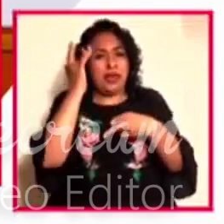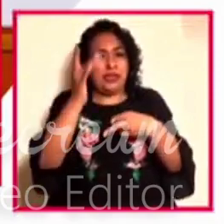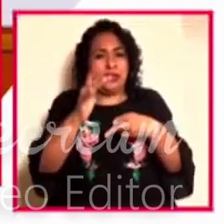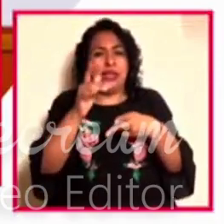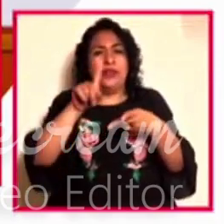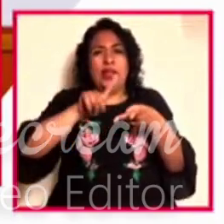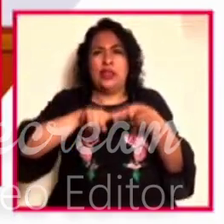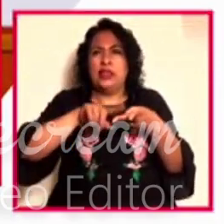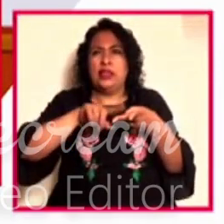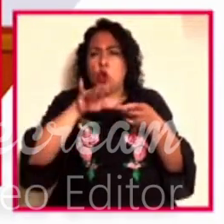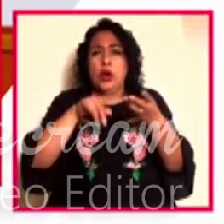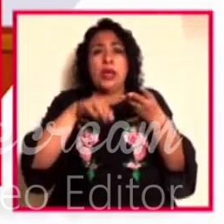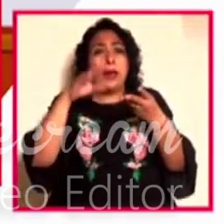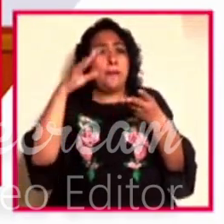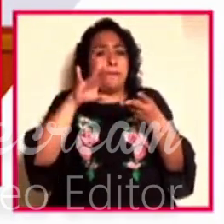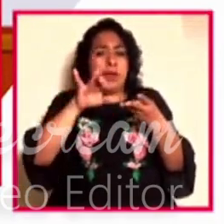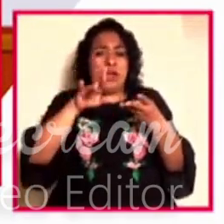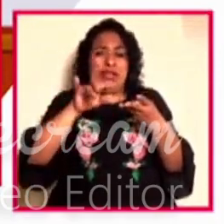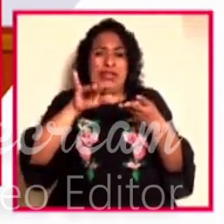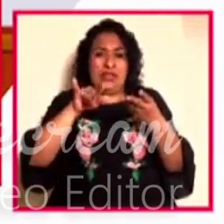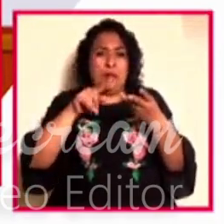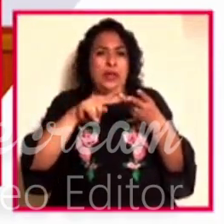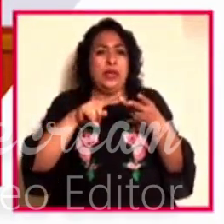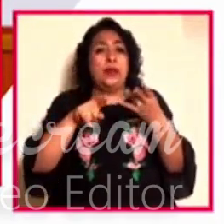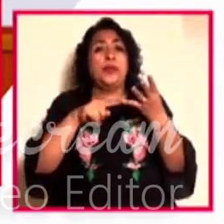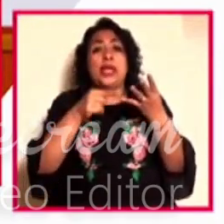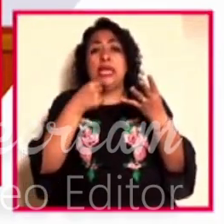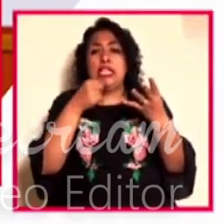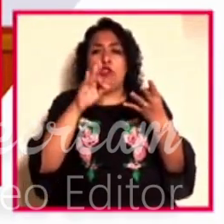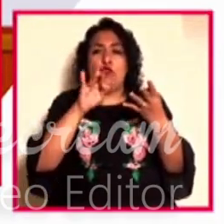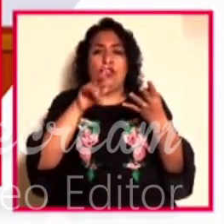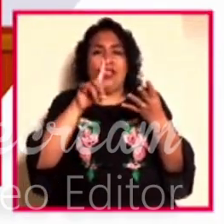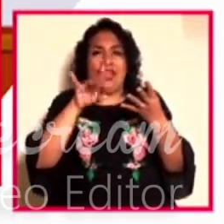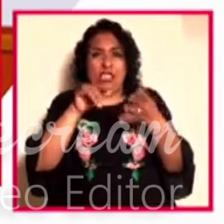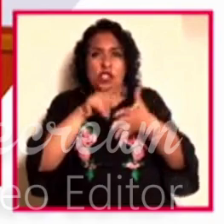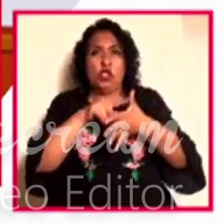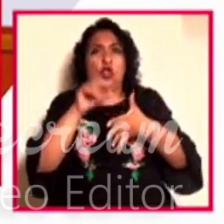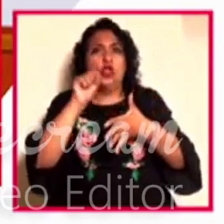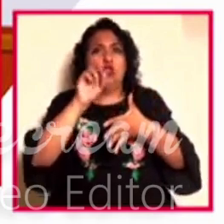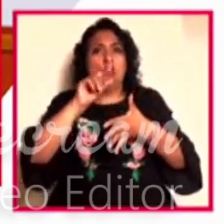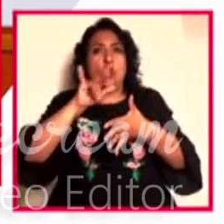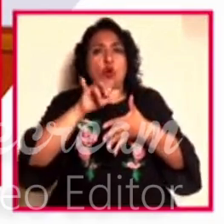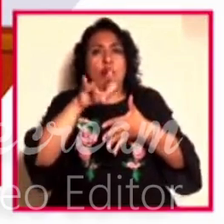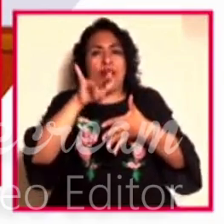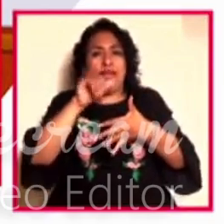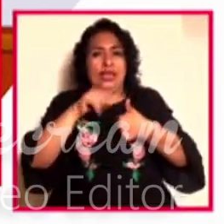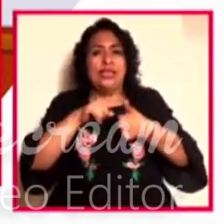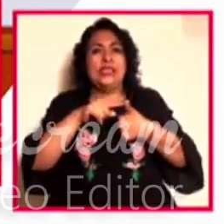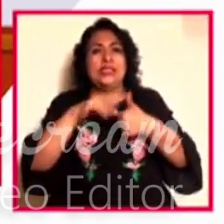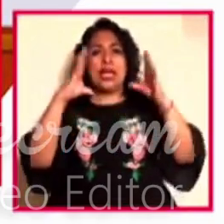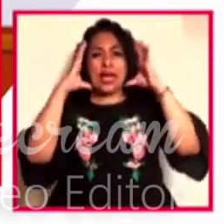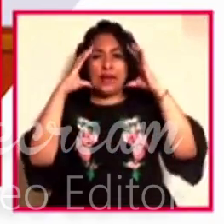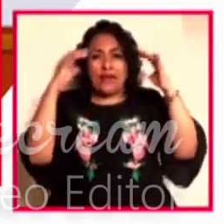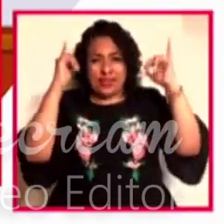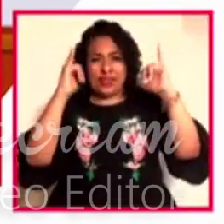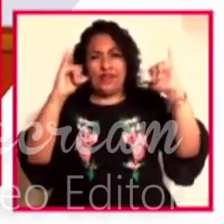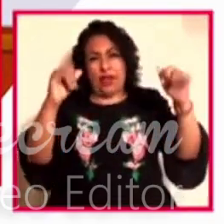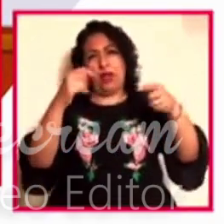María Sabina, Mujer Espíritu, El Niño Fidencio, Sor Juana Inés de la Cruz y Cabeza de Vaca.